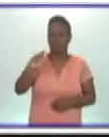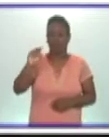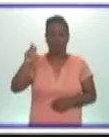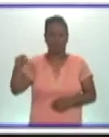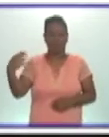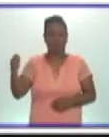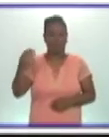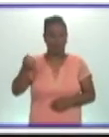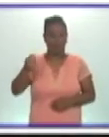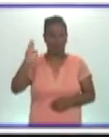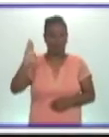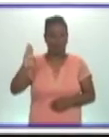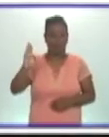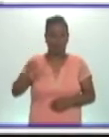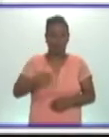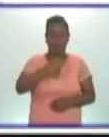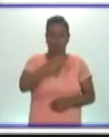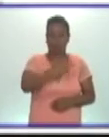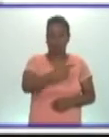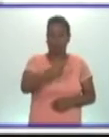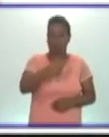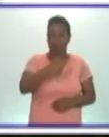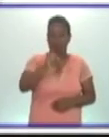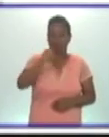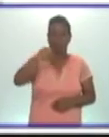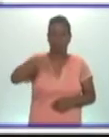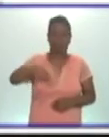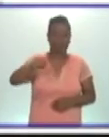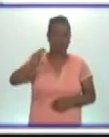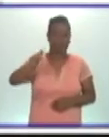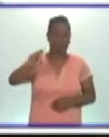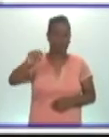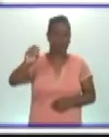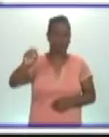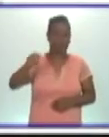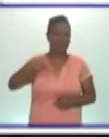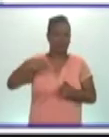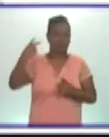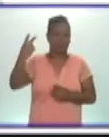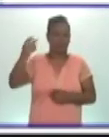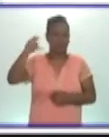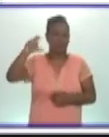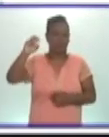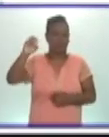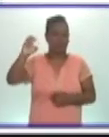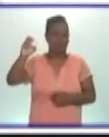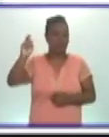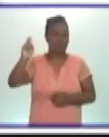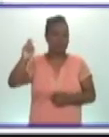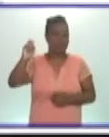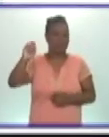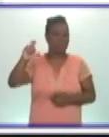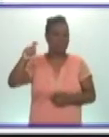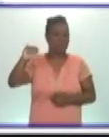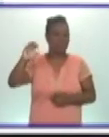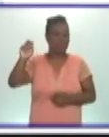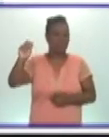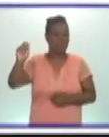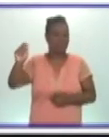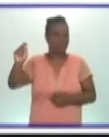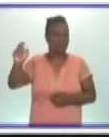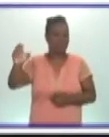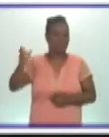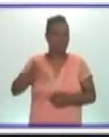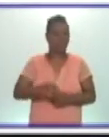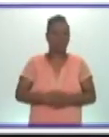en este caso son a y b, y el exponente, que en este caso es 2. Recordemos que un monomio es un solo